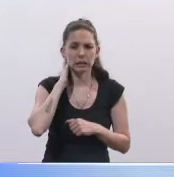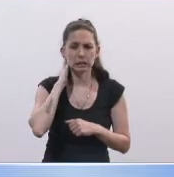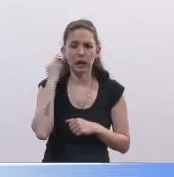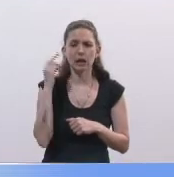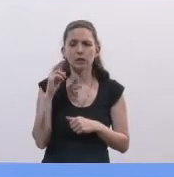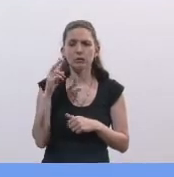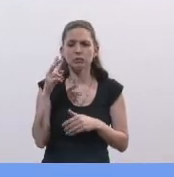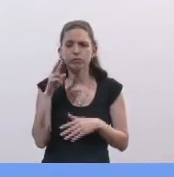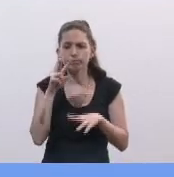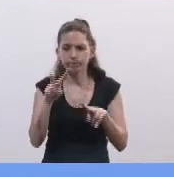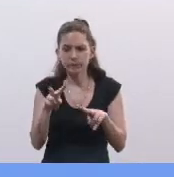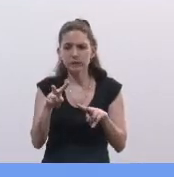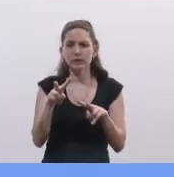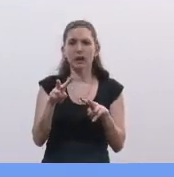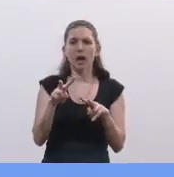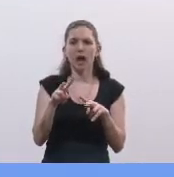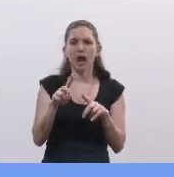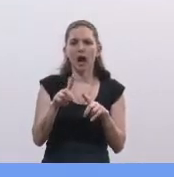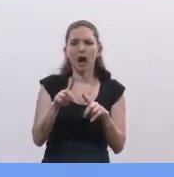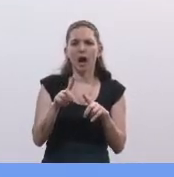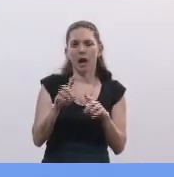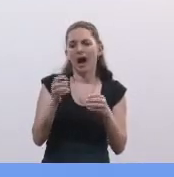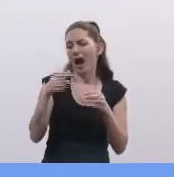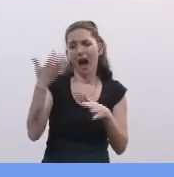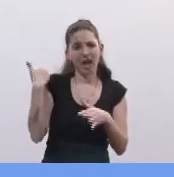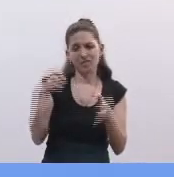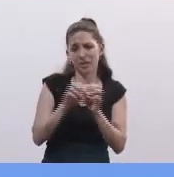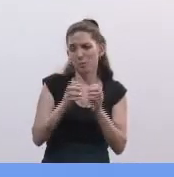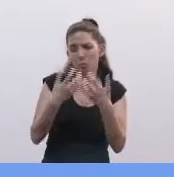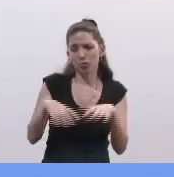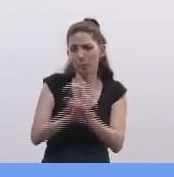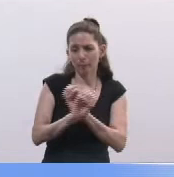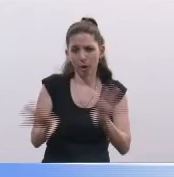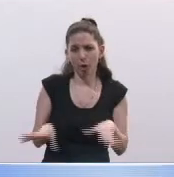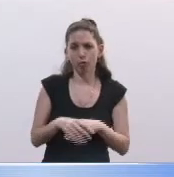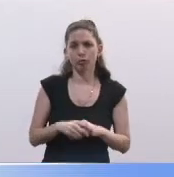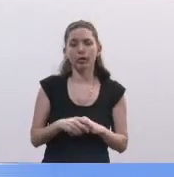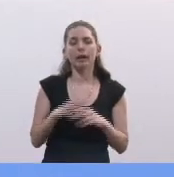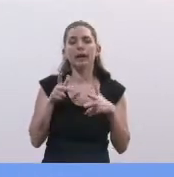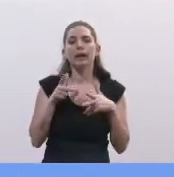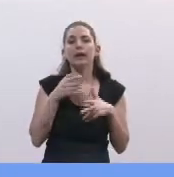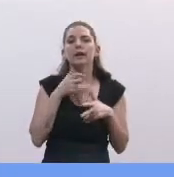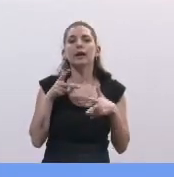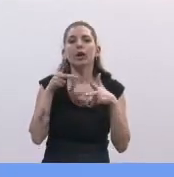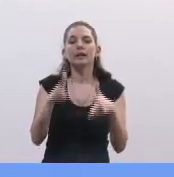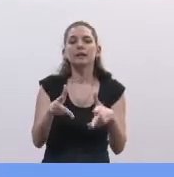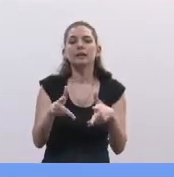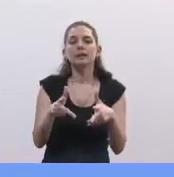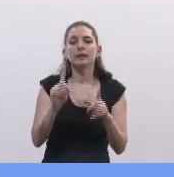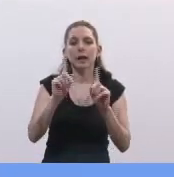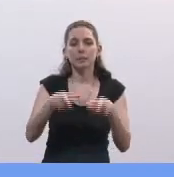era no solo lo mismo, sino en algunas consideraciones era absolutamente peor. Y quiero también enviar un